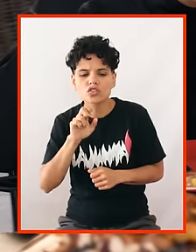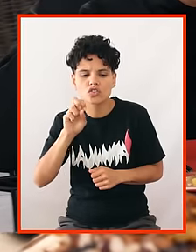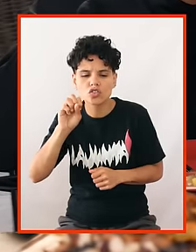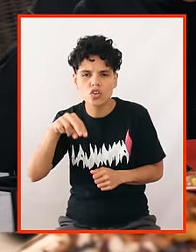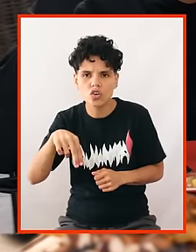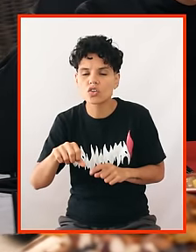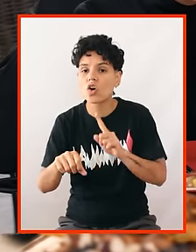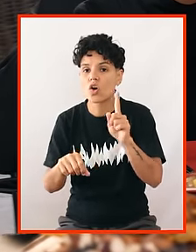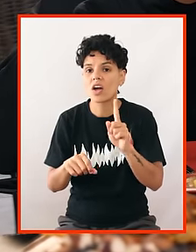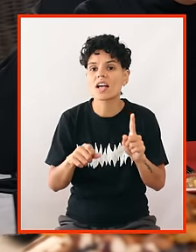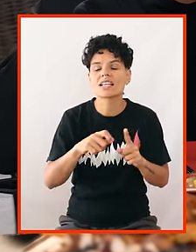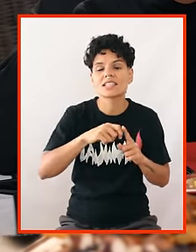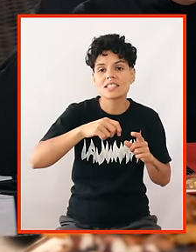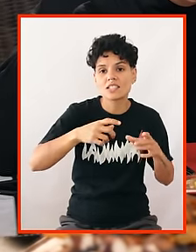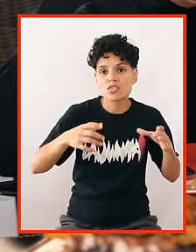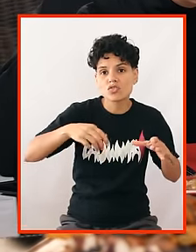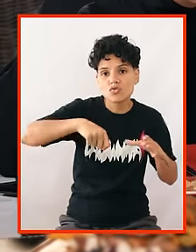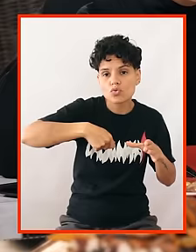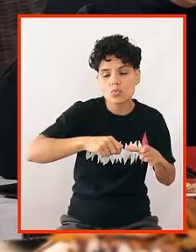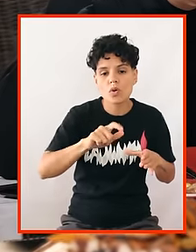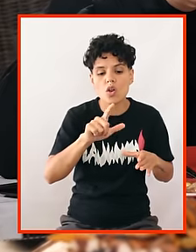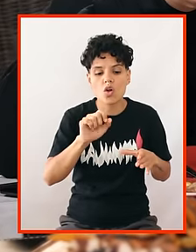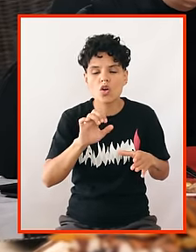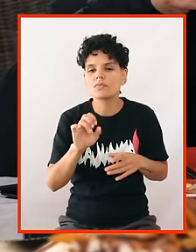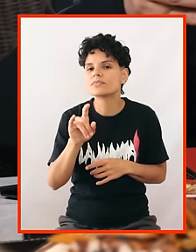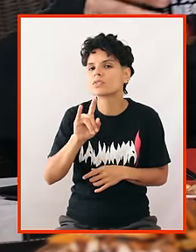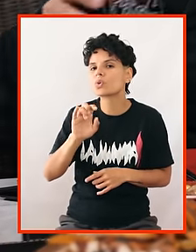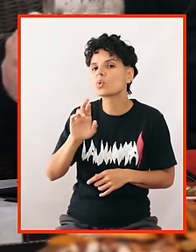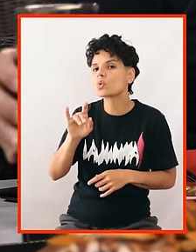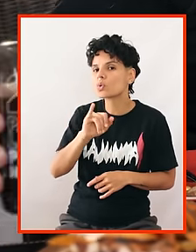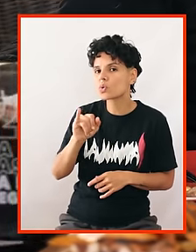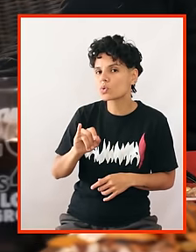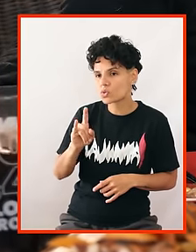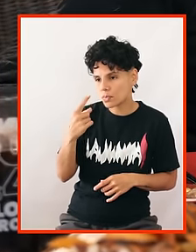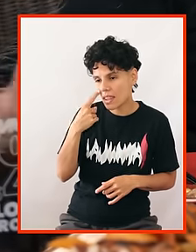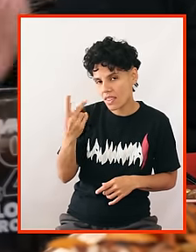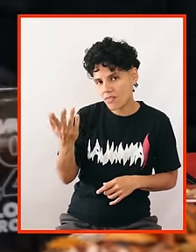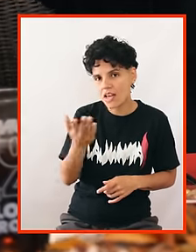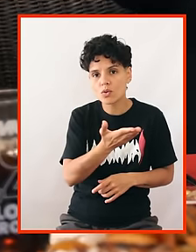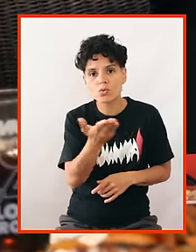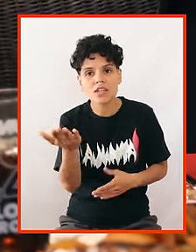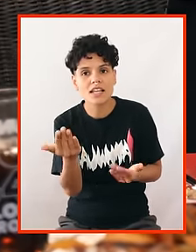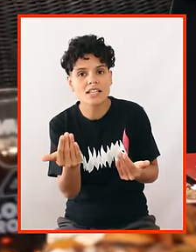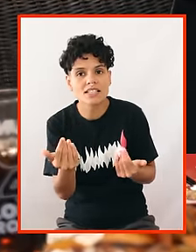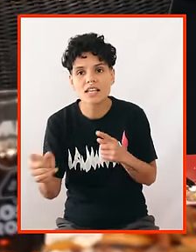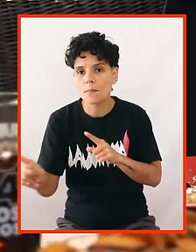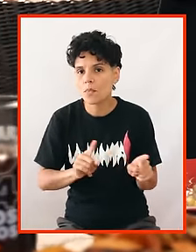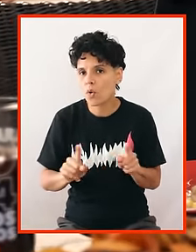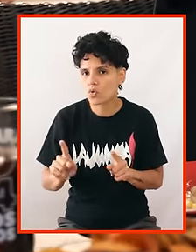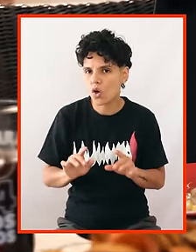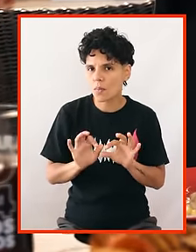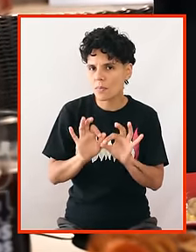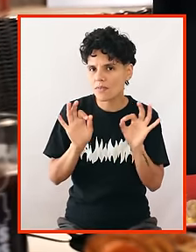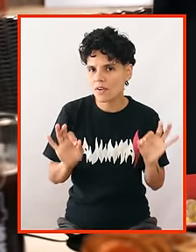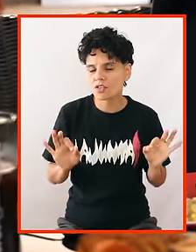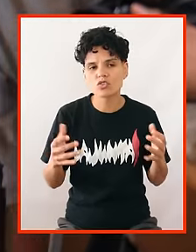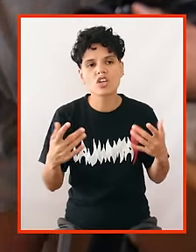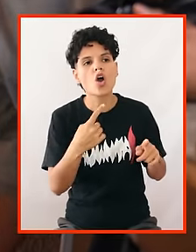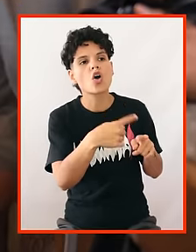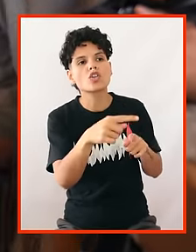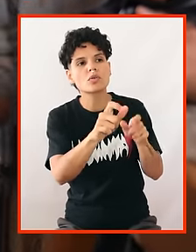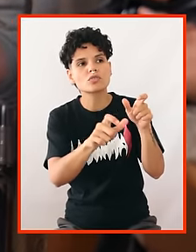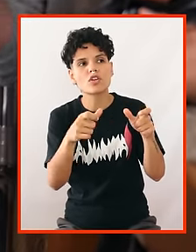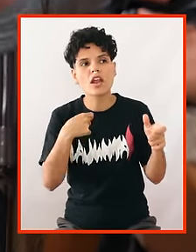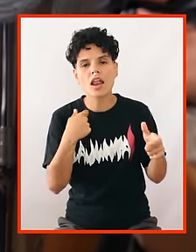Ostiones. ¿Chupe loco? Chupe loco. Ursu, gracias. Ursu, ¿ah? No sé si lo. Atento, Ursu. Si necesitan un gran productor, Tabaré, ¿ah?